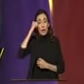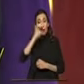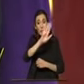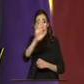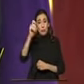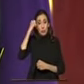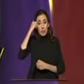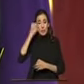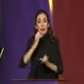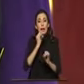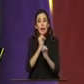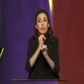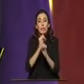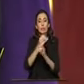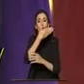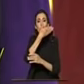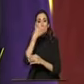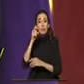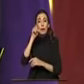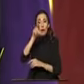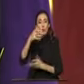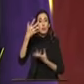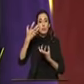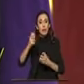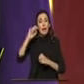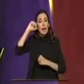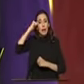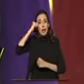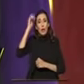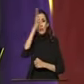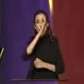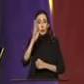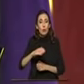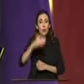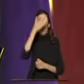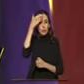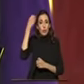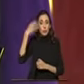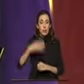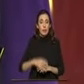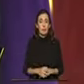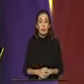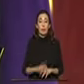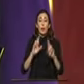mejores que ha habido nunca en el país. Esas son las que queremos que nunca se olviden.